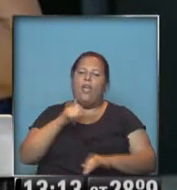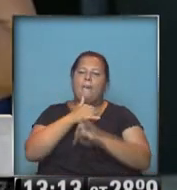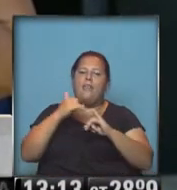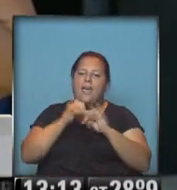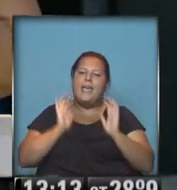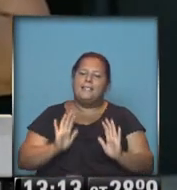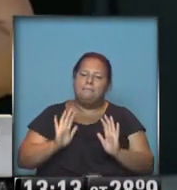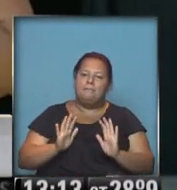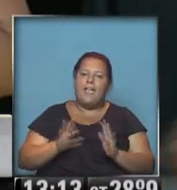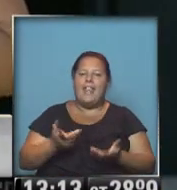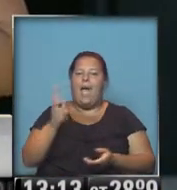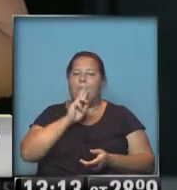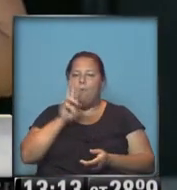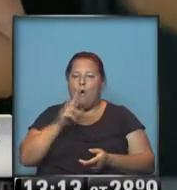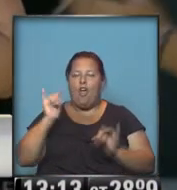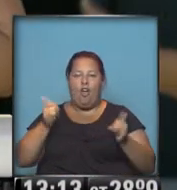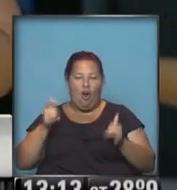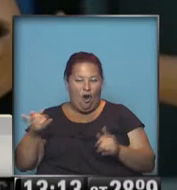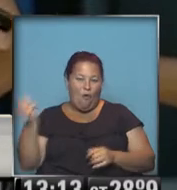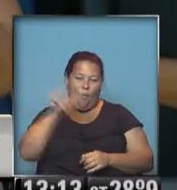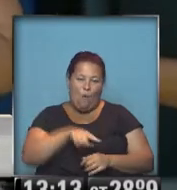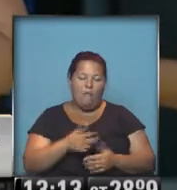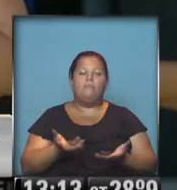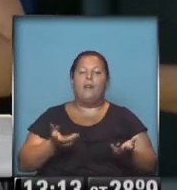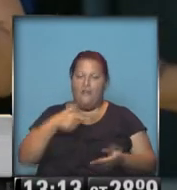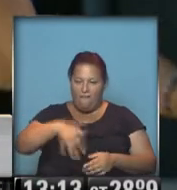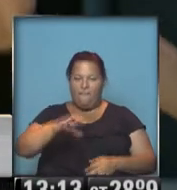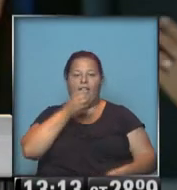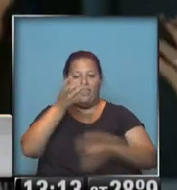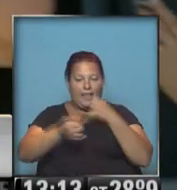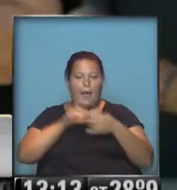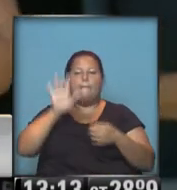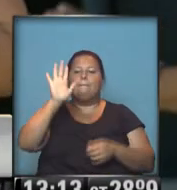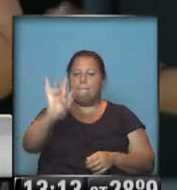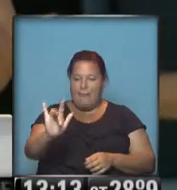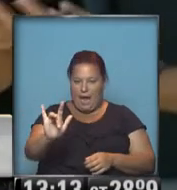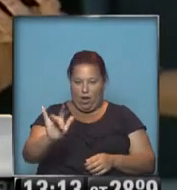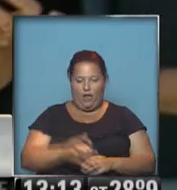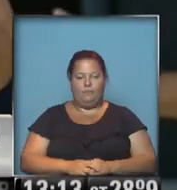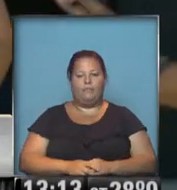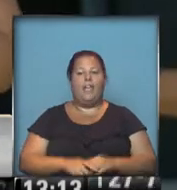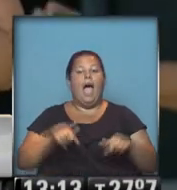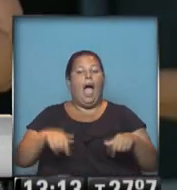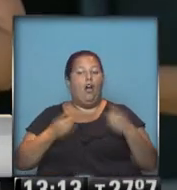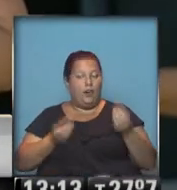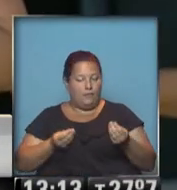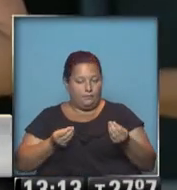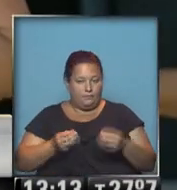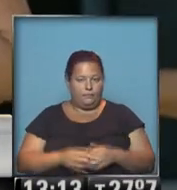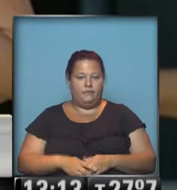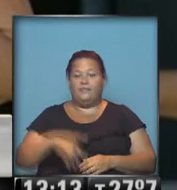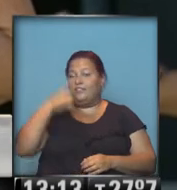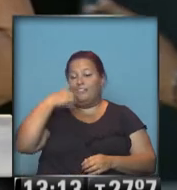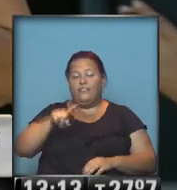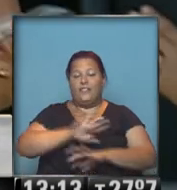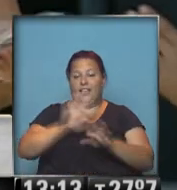por supuesto a la pequeña la jovencita bueno va a declarar el miércoles entrante lo que ocurre ahora es el final